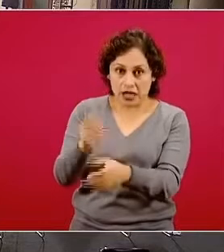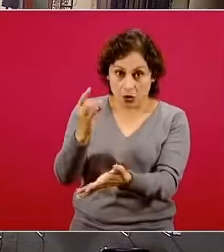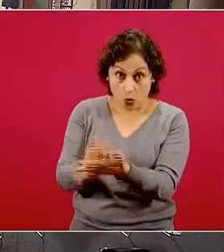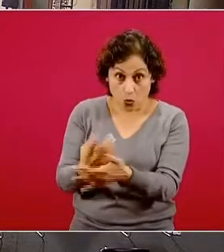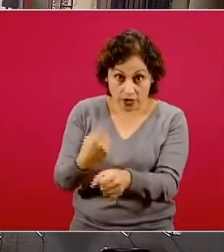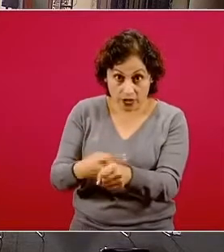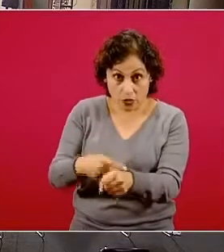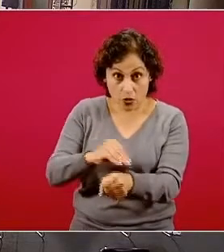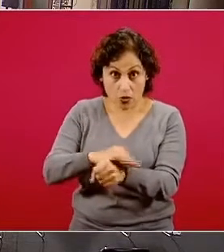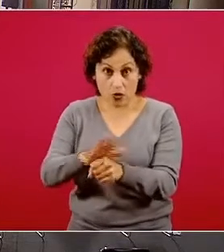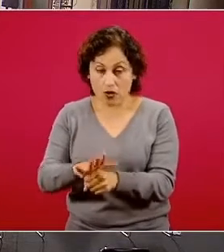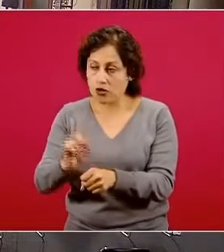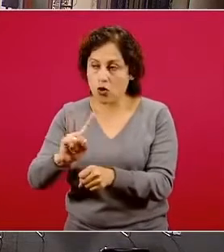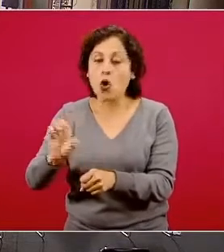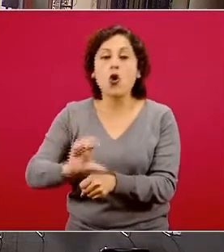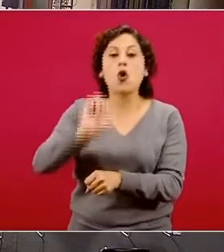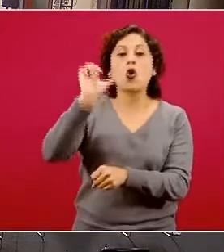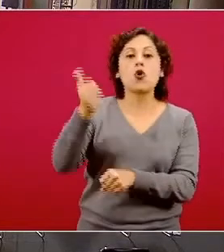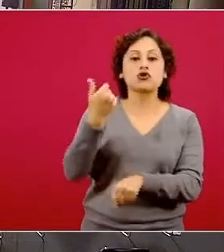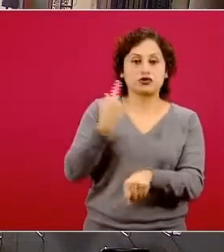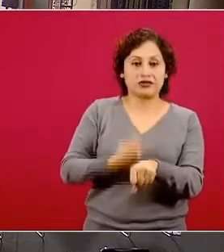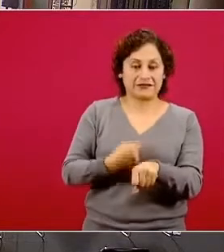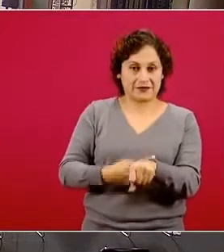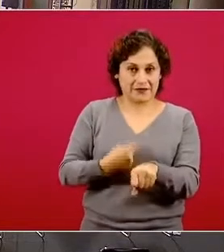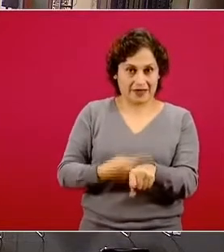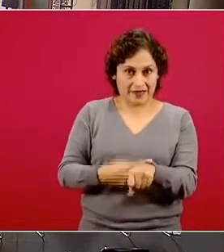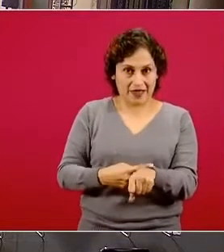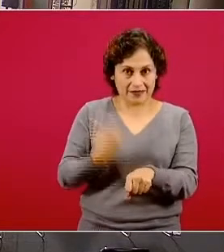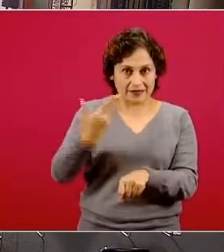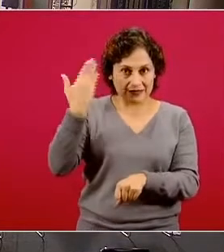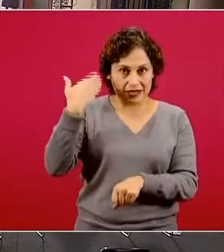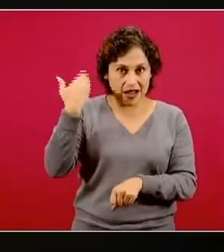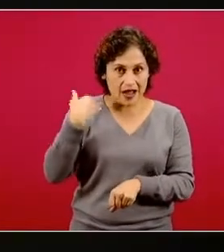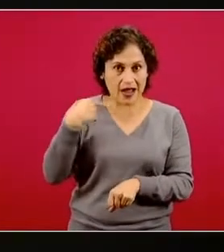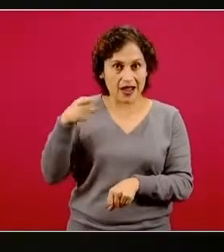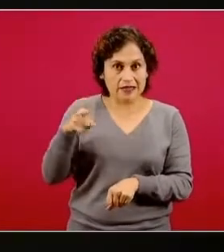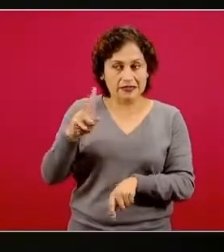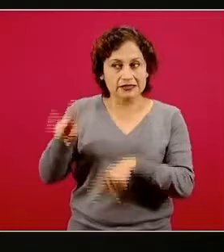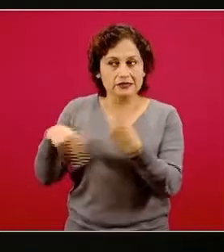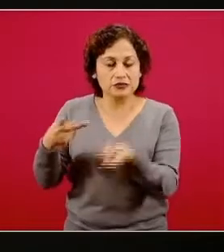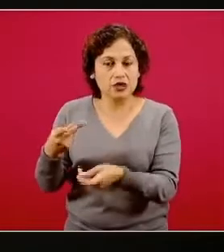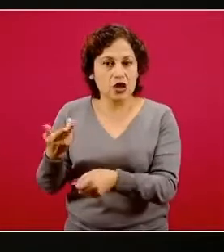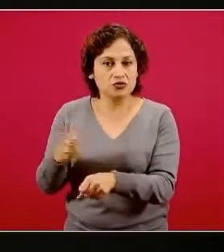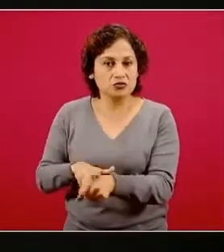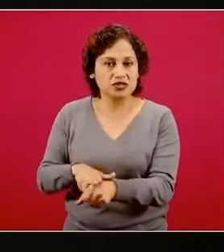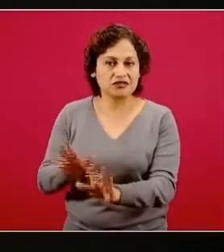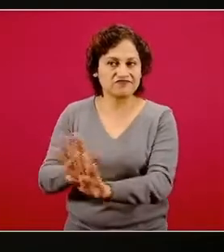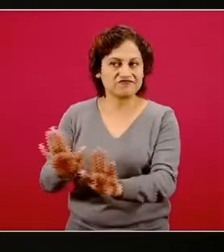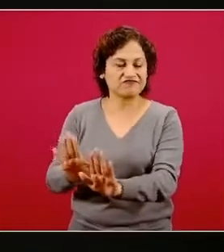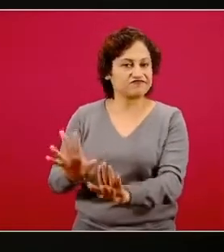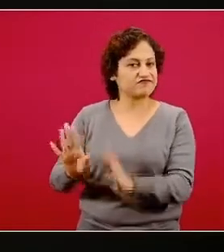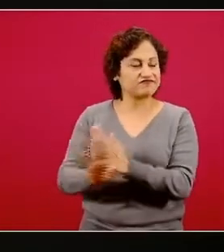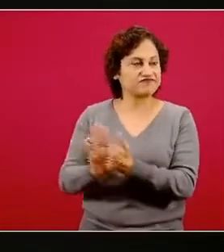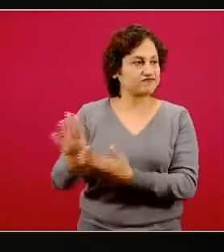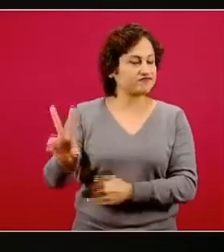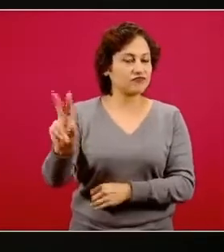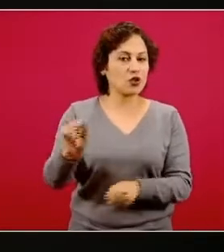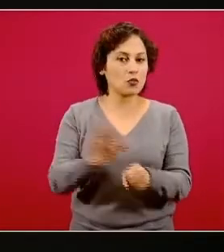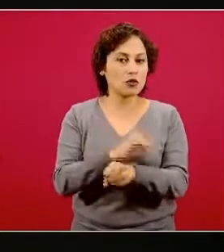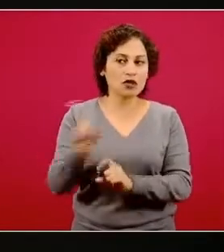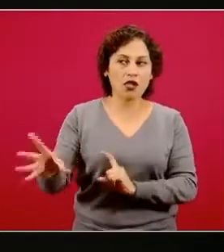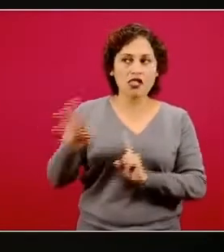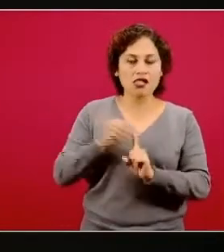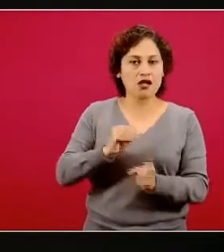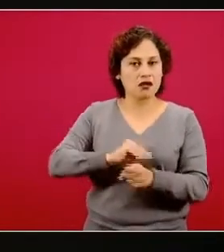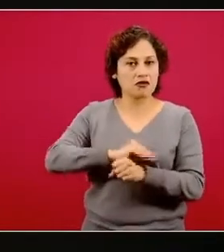bueno, otros males que ya traían de antes, no son normales, por miedo a infectarse de COVID. Entonces la gente está dejando de ir a